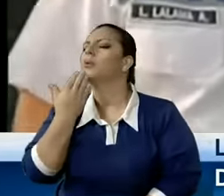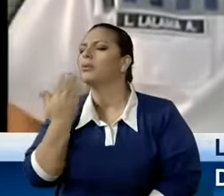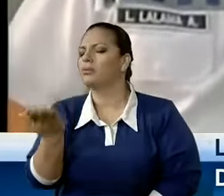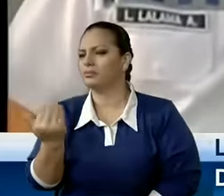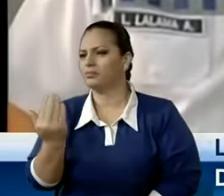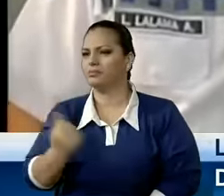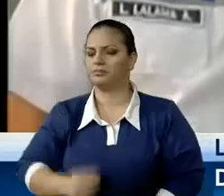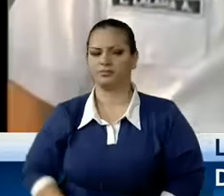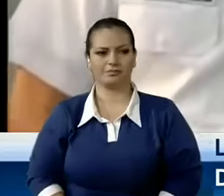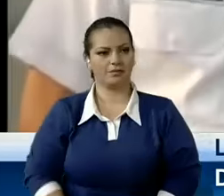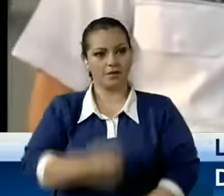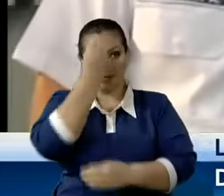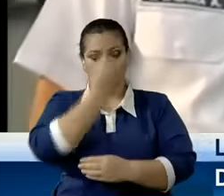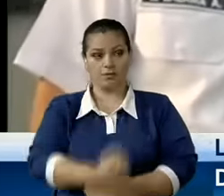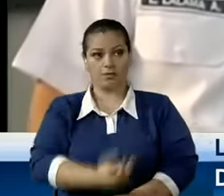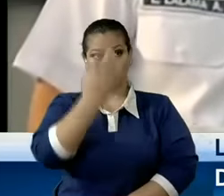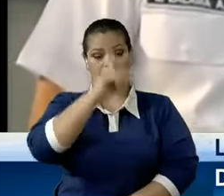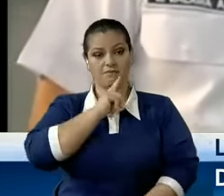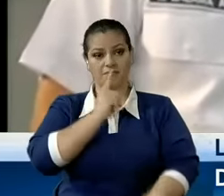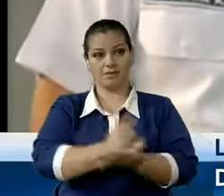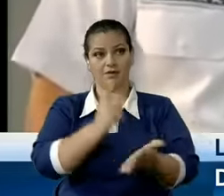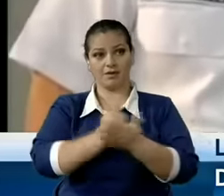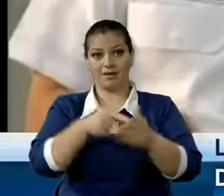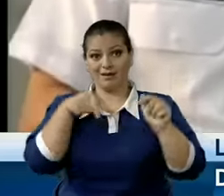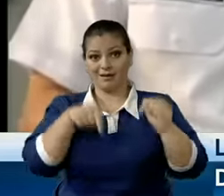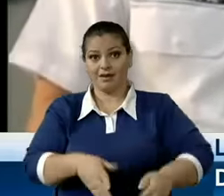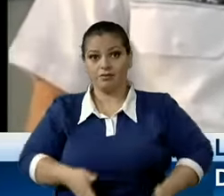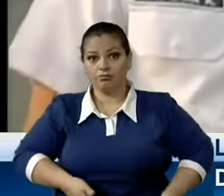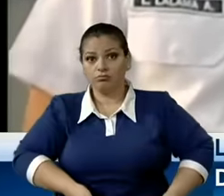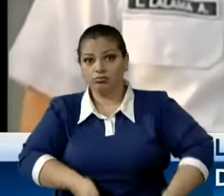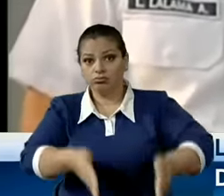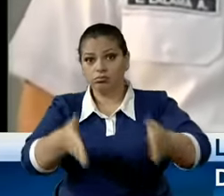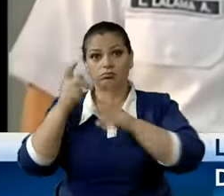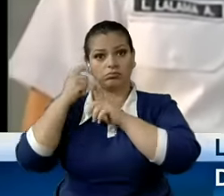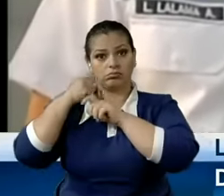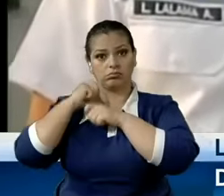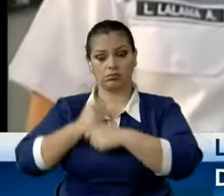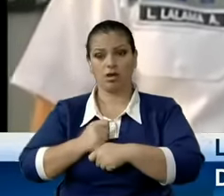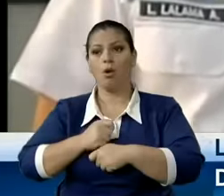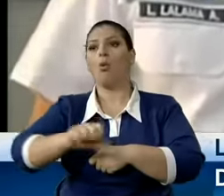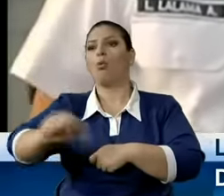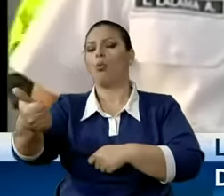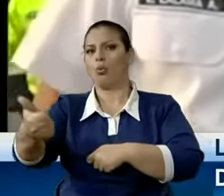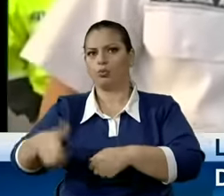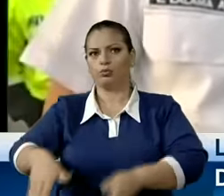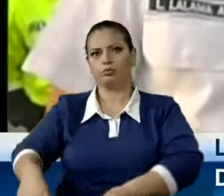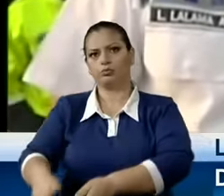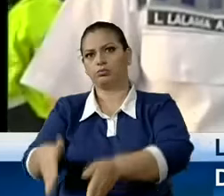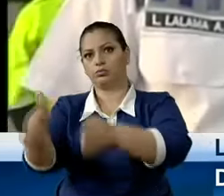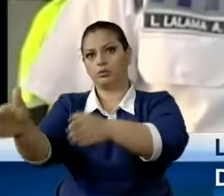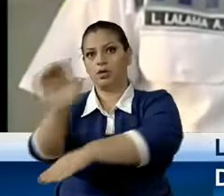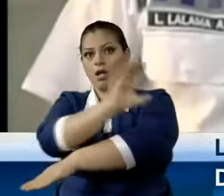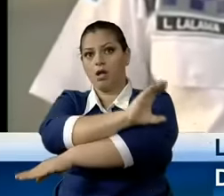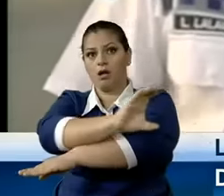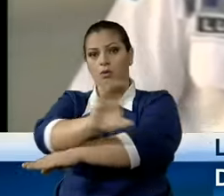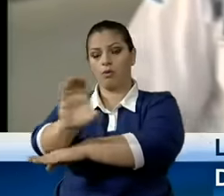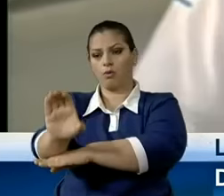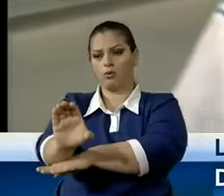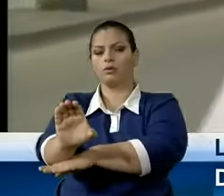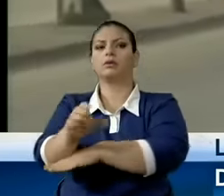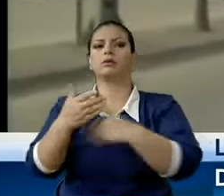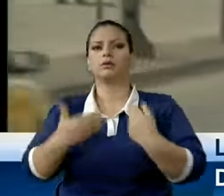Costa, vamos a instalar aquí, en esta avenida de la Ciudad de Jesús, 6 radares más, porque tenemos ahorita 2. Vamos a